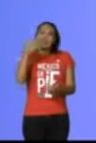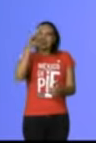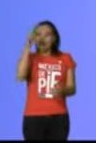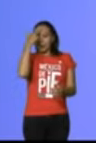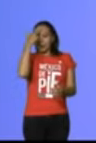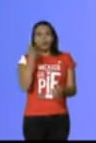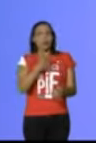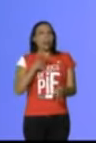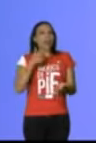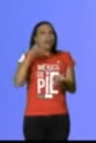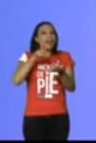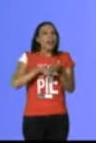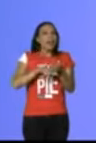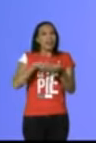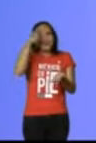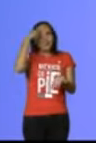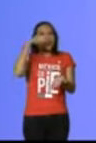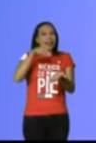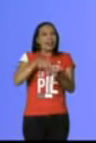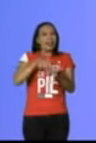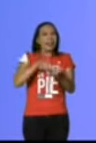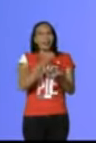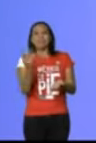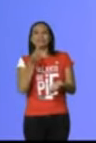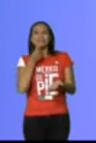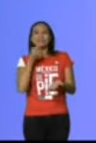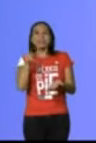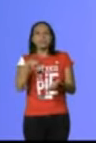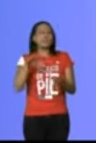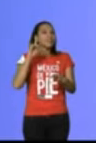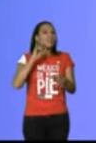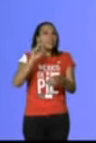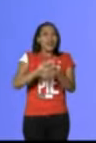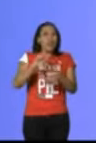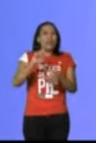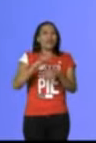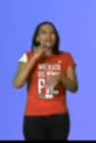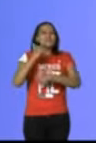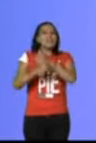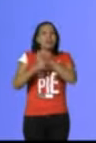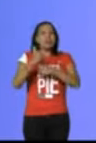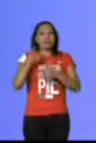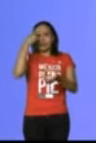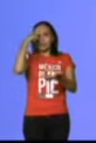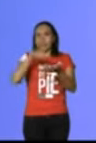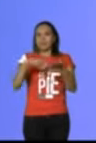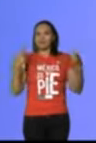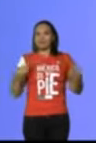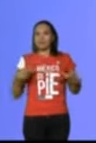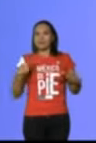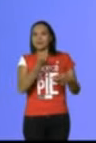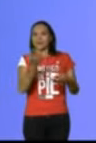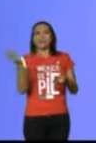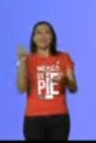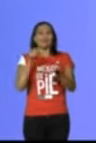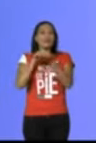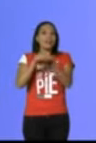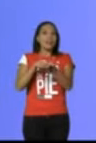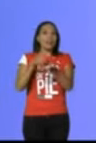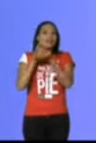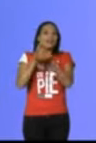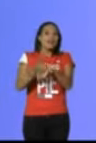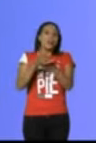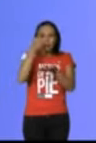gusta creer. Creo en ellos, su lucha diaria. Creo en la gente y los terapeutas que los ayudan a